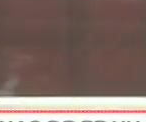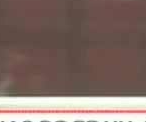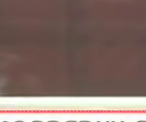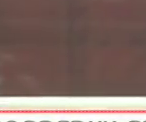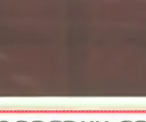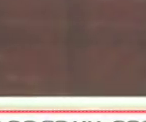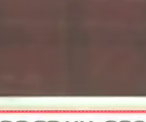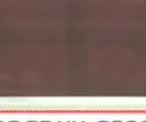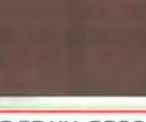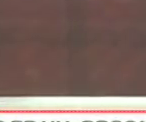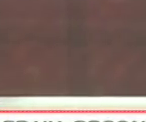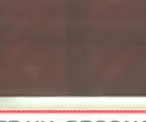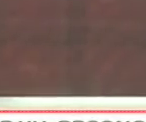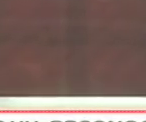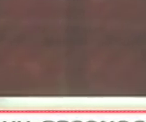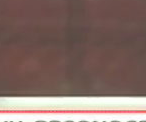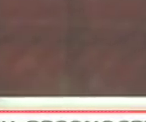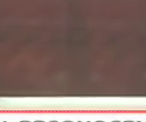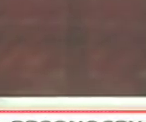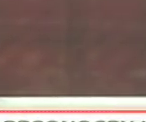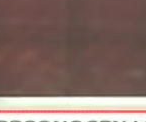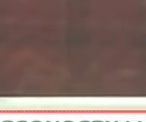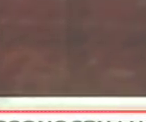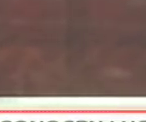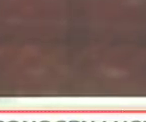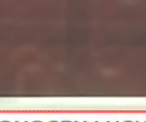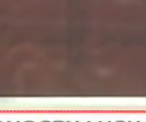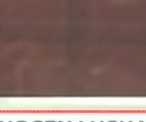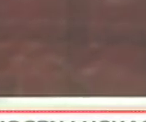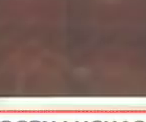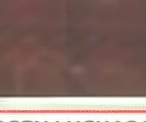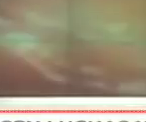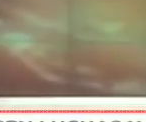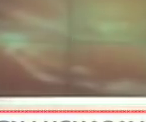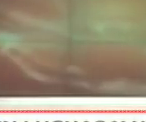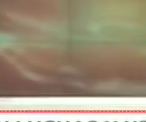Amigos televidentes, información que se genera en estos momentos en la Asamblea Nacional Constituyente y de